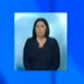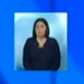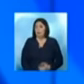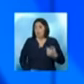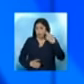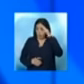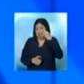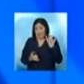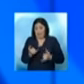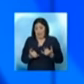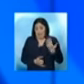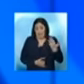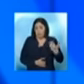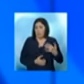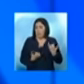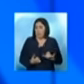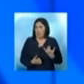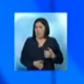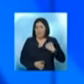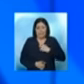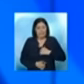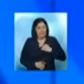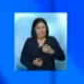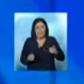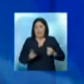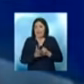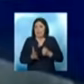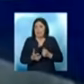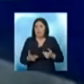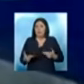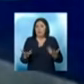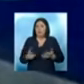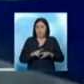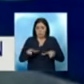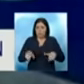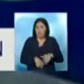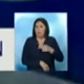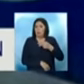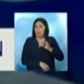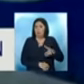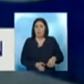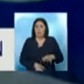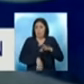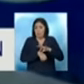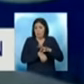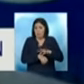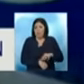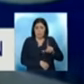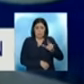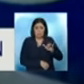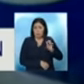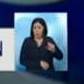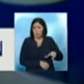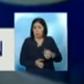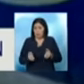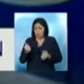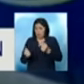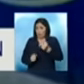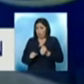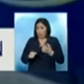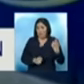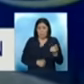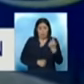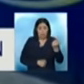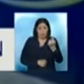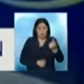Tenemos noticia de último minuto. Se ha producido un lamentable accidente de tránsito en Huarochirí. El médico Luis Pereda Montalvo y el chofer de la